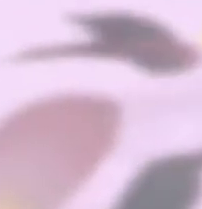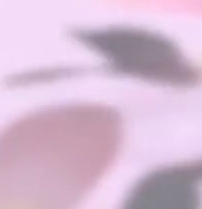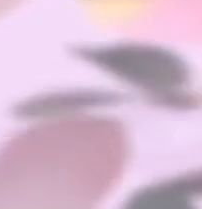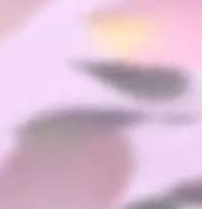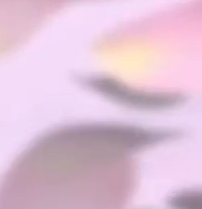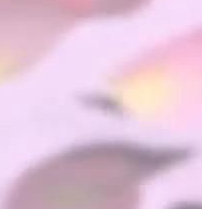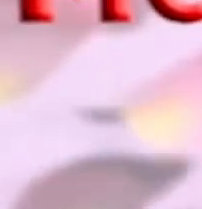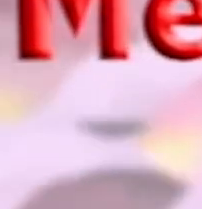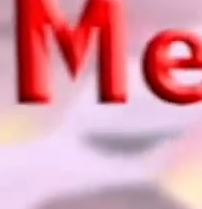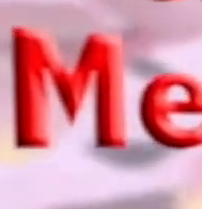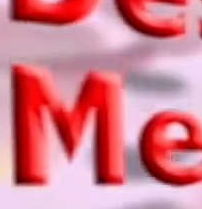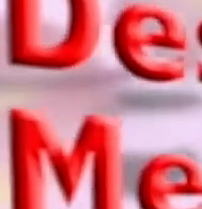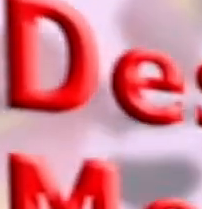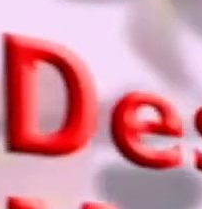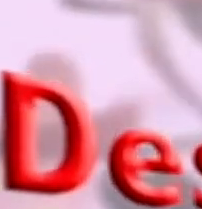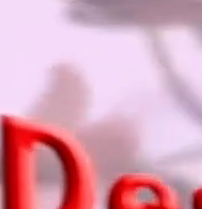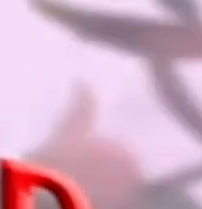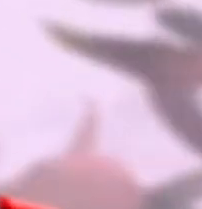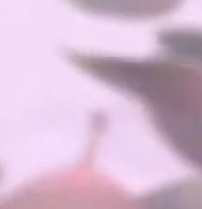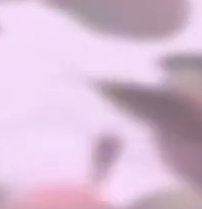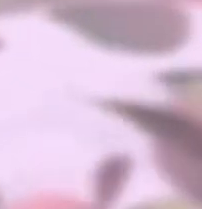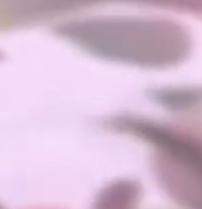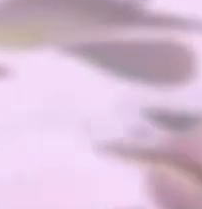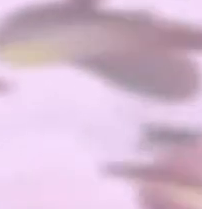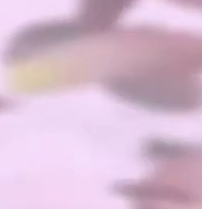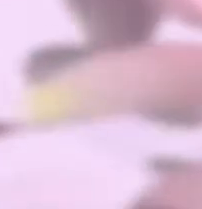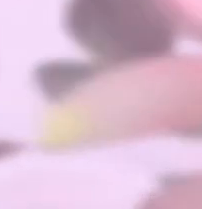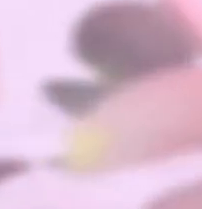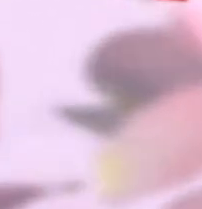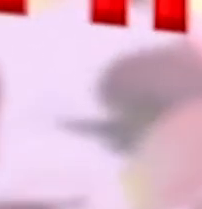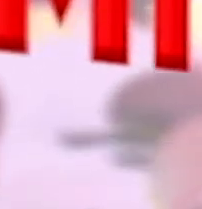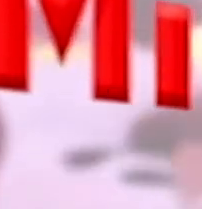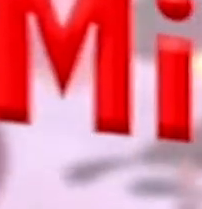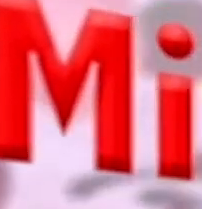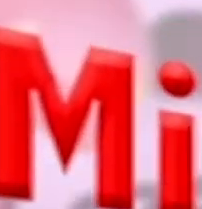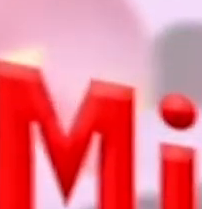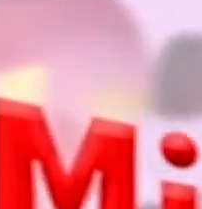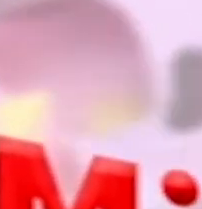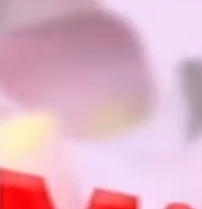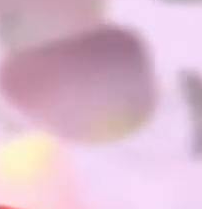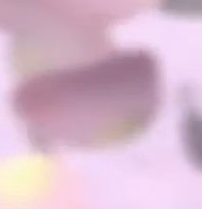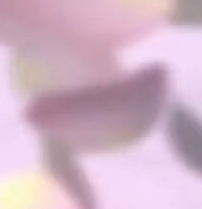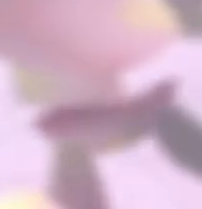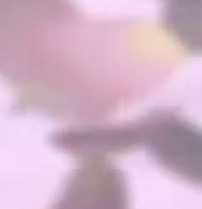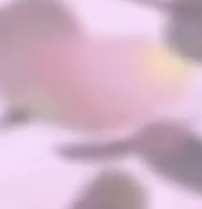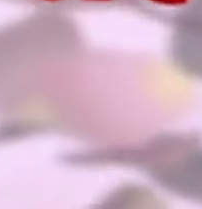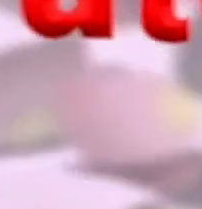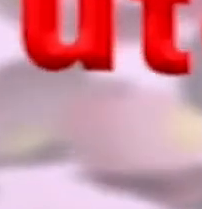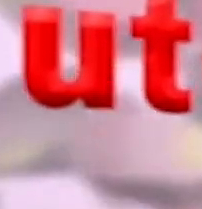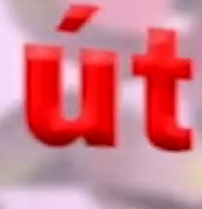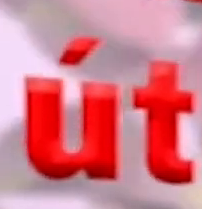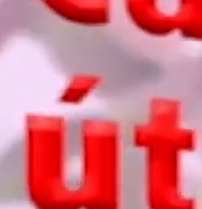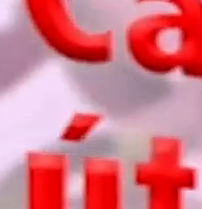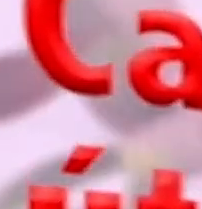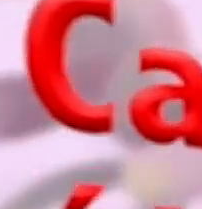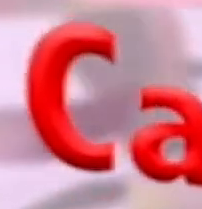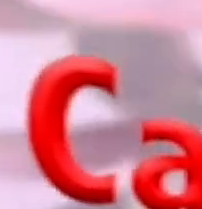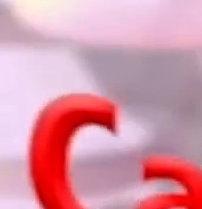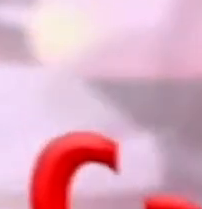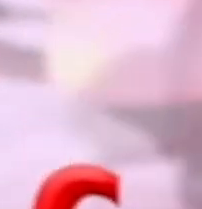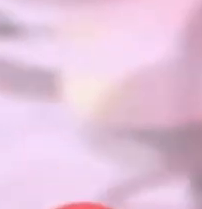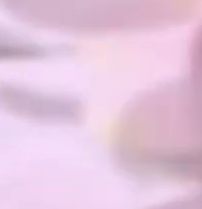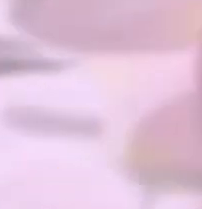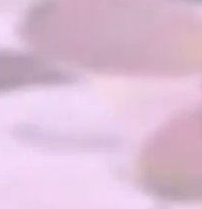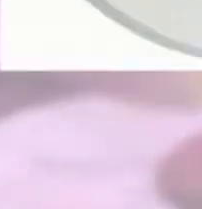desórdenes menstruales, miomas y prevención del cáncer del útero está Gincom. Medicamentos naturales Dr.